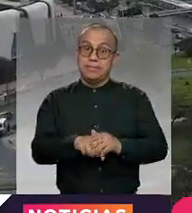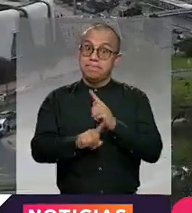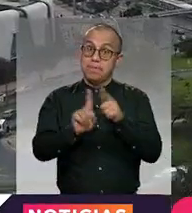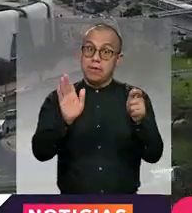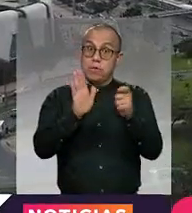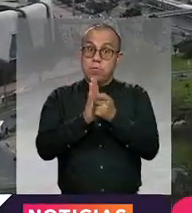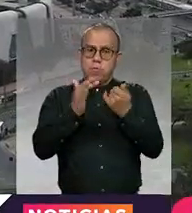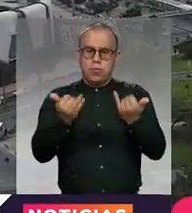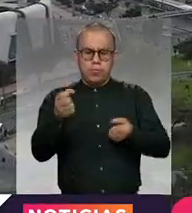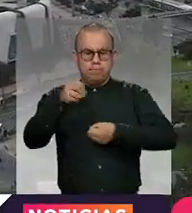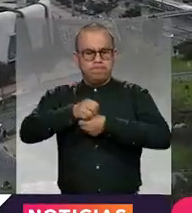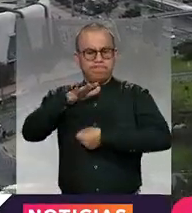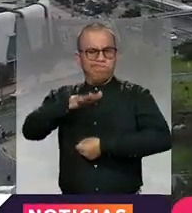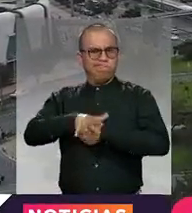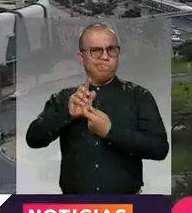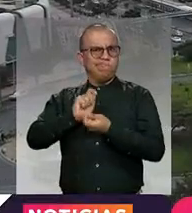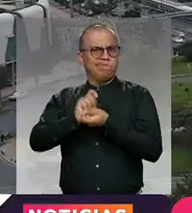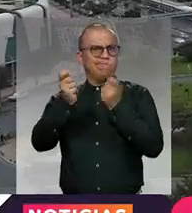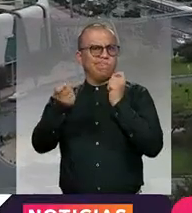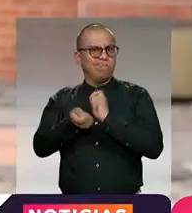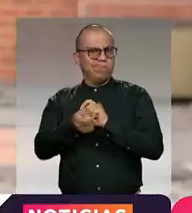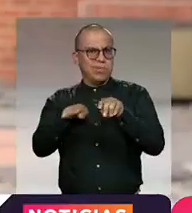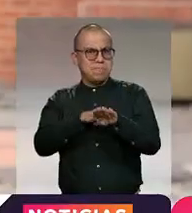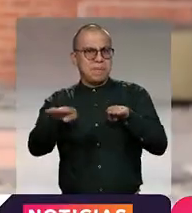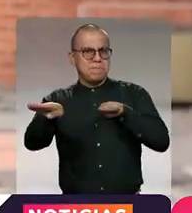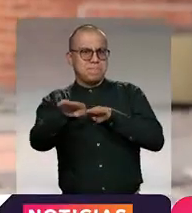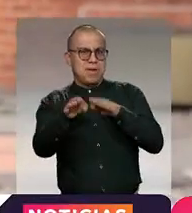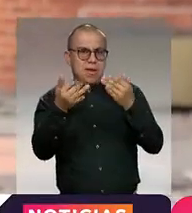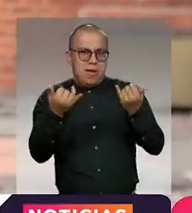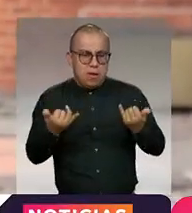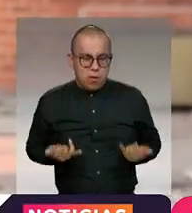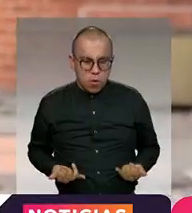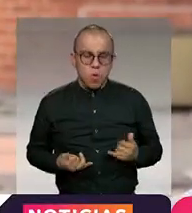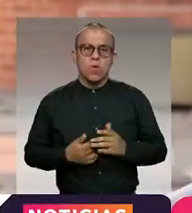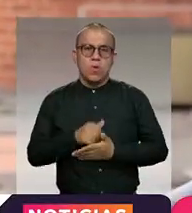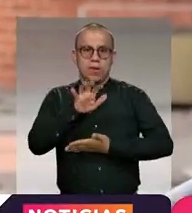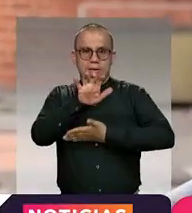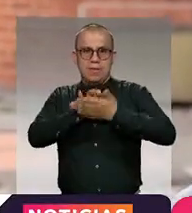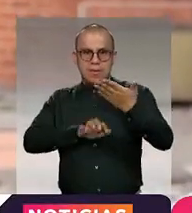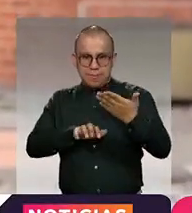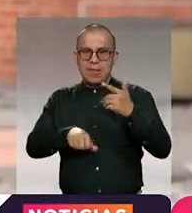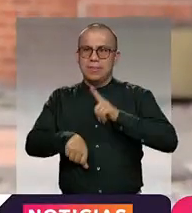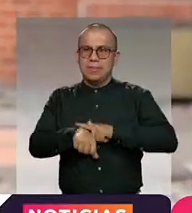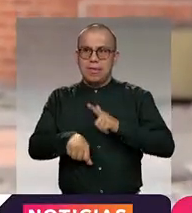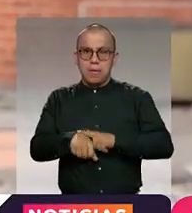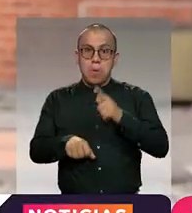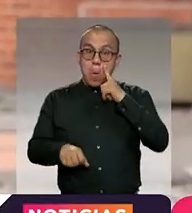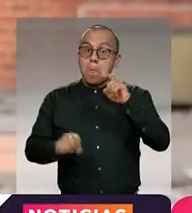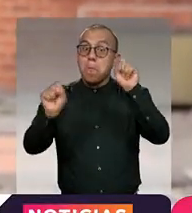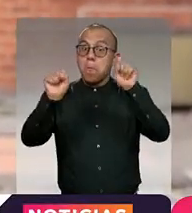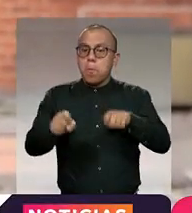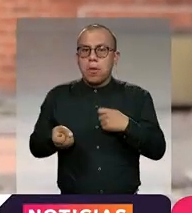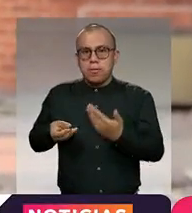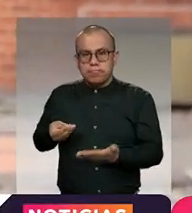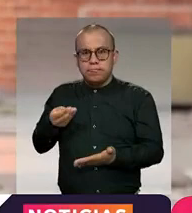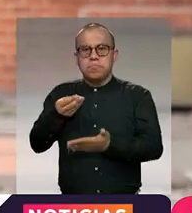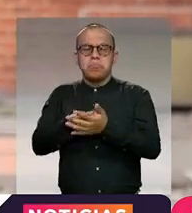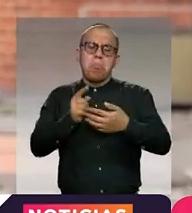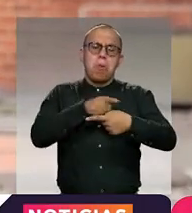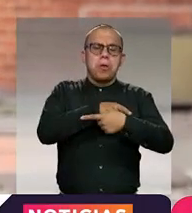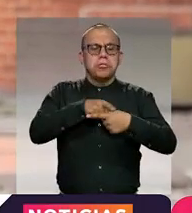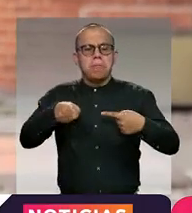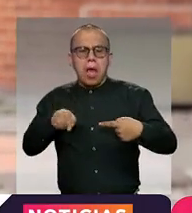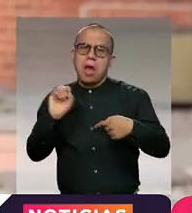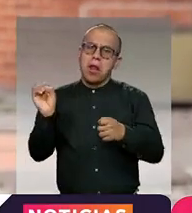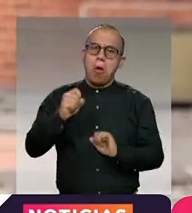embargo, el distrito reajustará este plazo. Vamos a continuar entonces reduciendo ese plazo para que la gente pueda pagar entonces por una semana, por